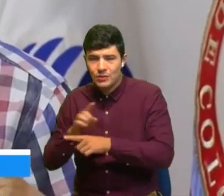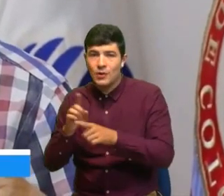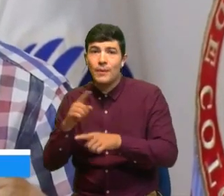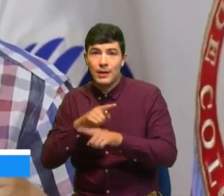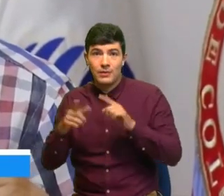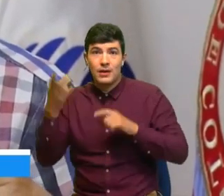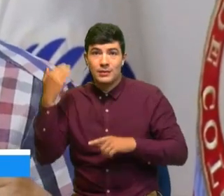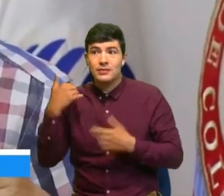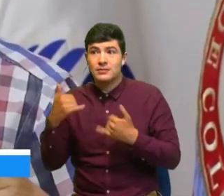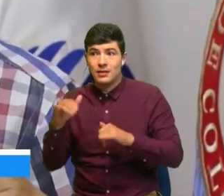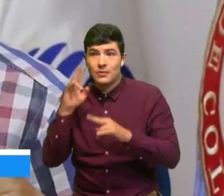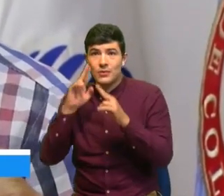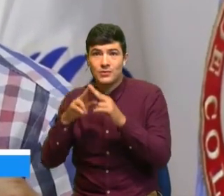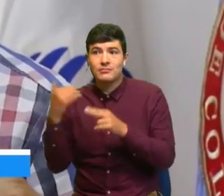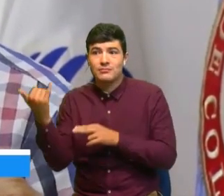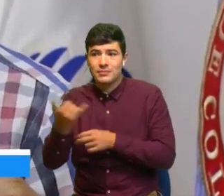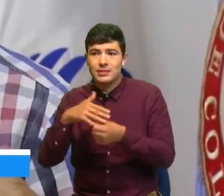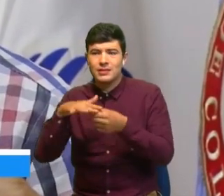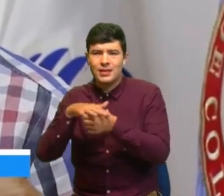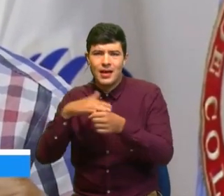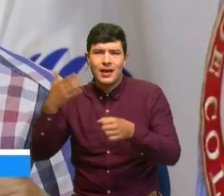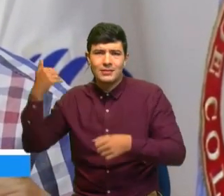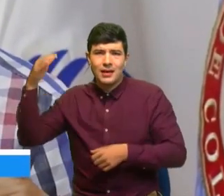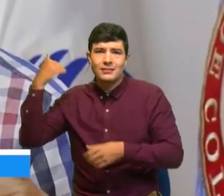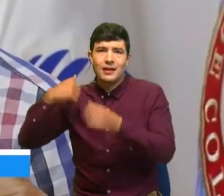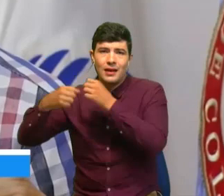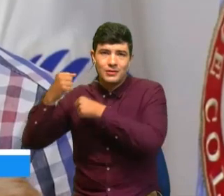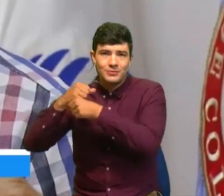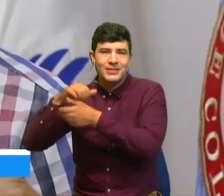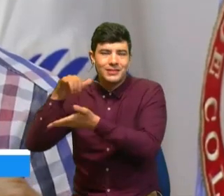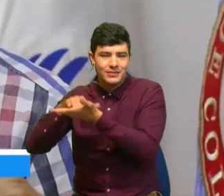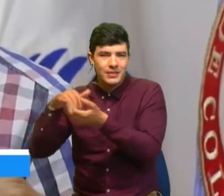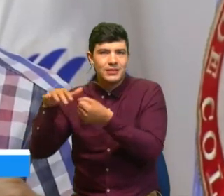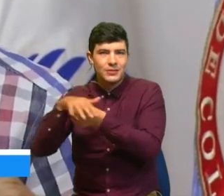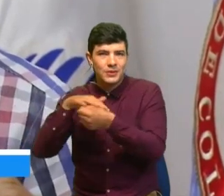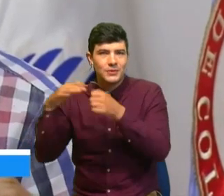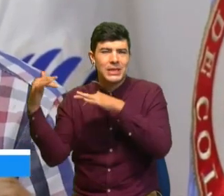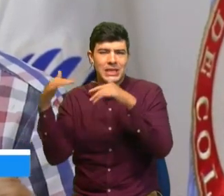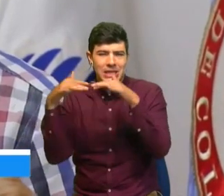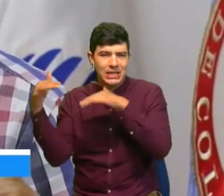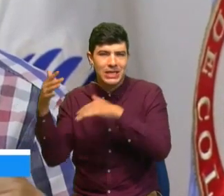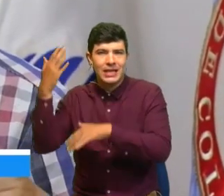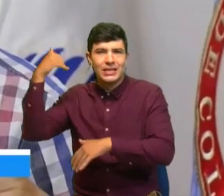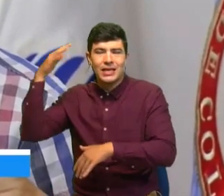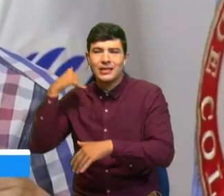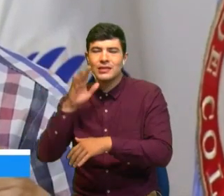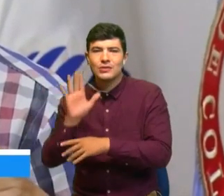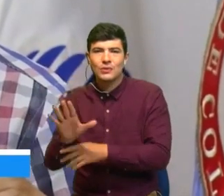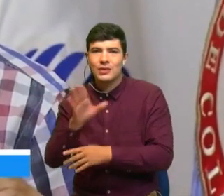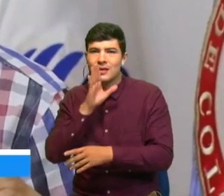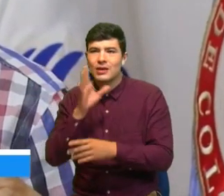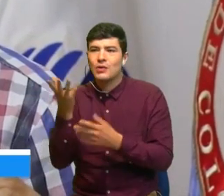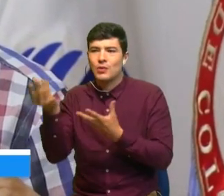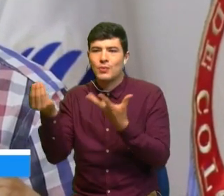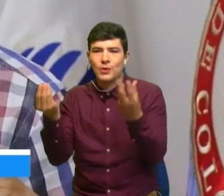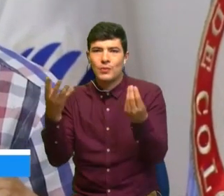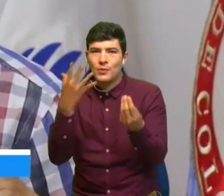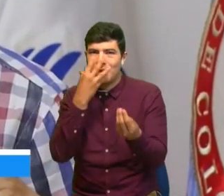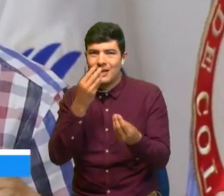que históricamente se ha presentado en la región por parte de los grupos armados